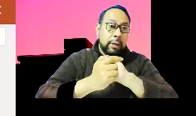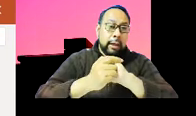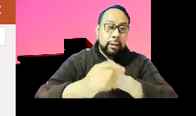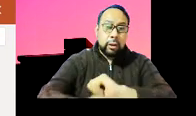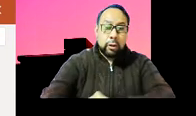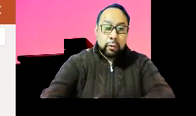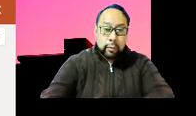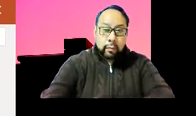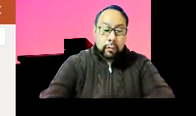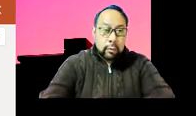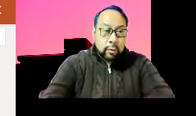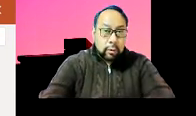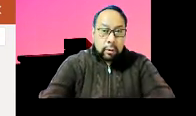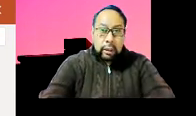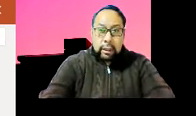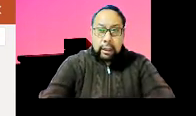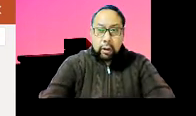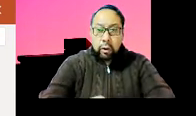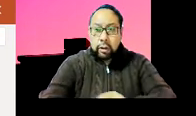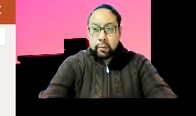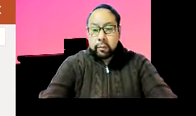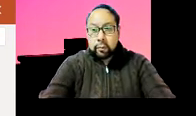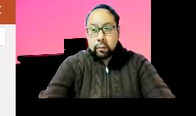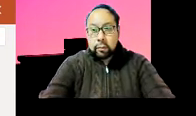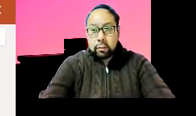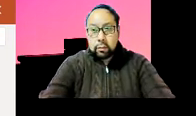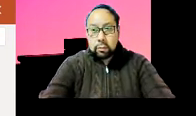la explicación del día de hoy.